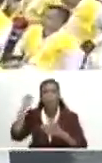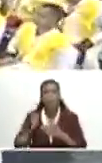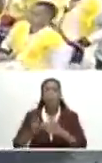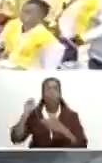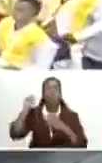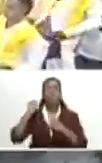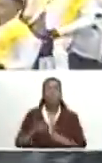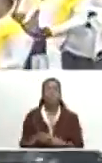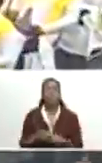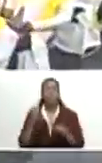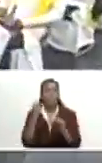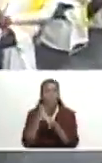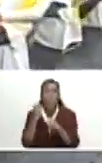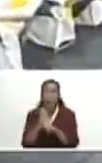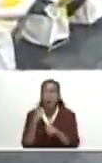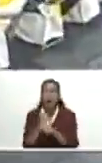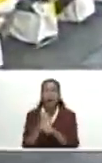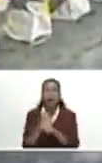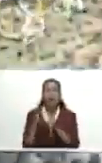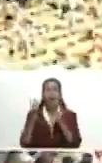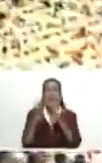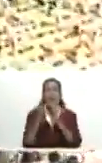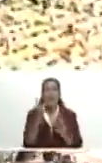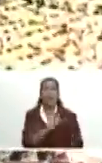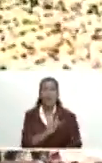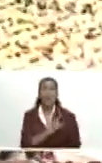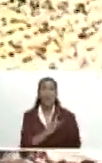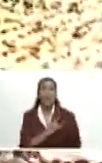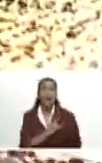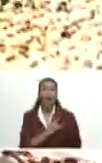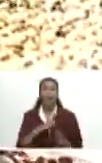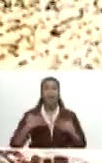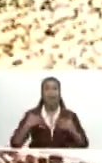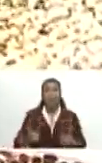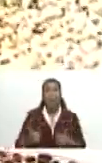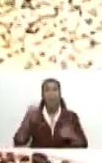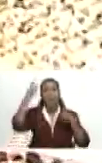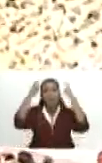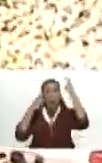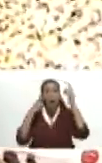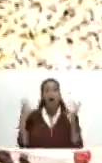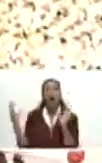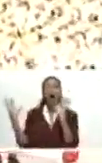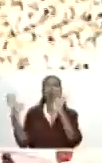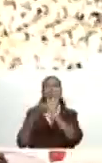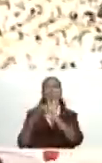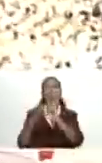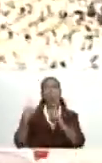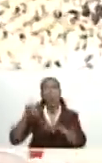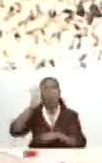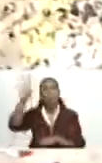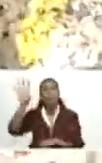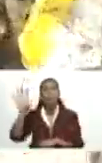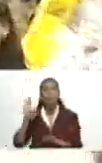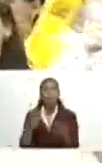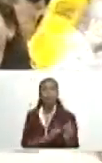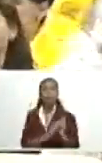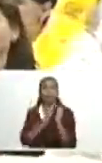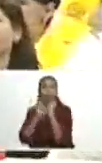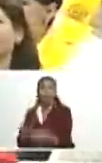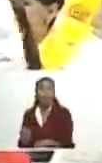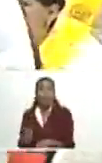muchachos, a través de la Universidad de las Ciencias de la Salud, Hugo Chávez. Le doy esa tarea a